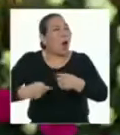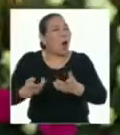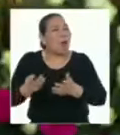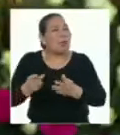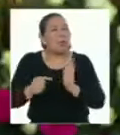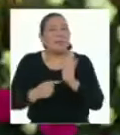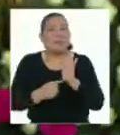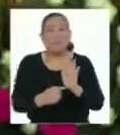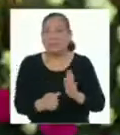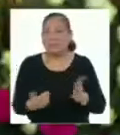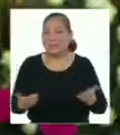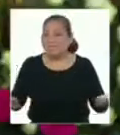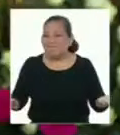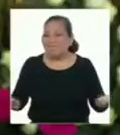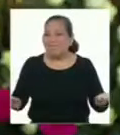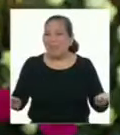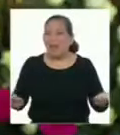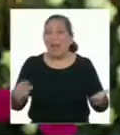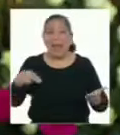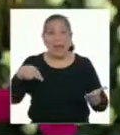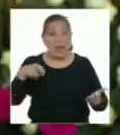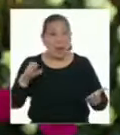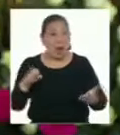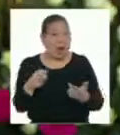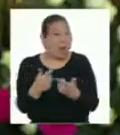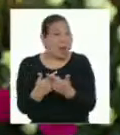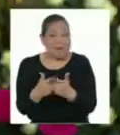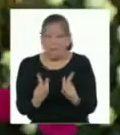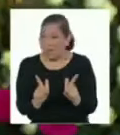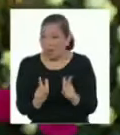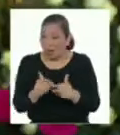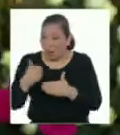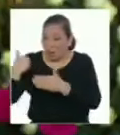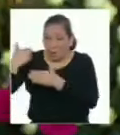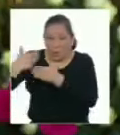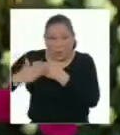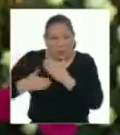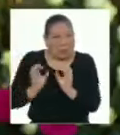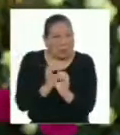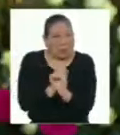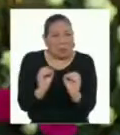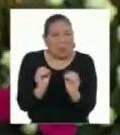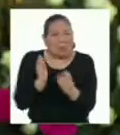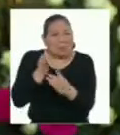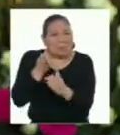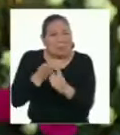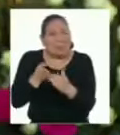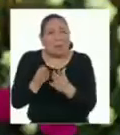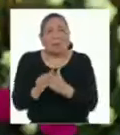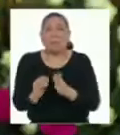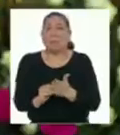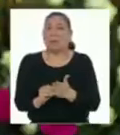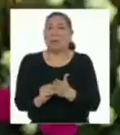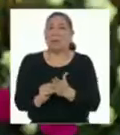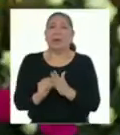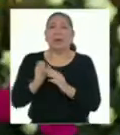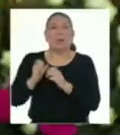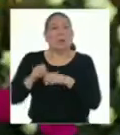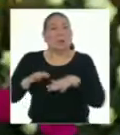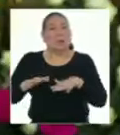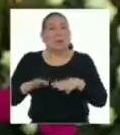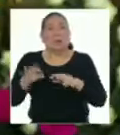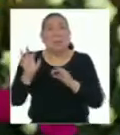desafío del presente. El neoliberalismo se reproduce a sí mismo sin más acudiendo al mágico derrame